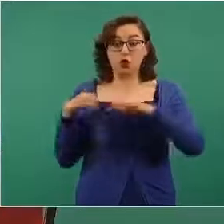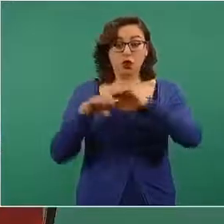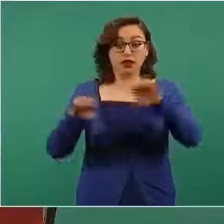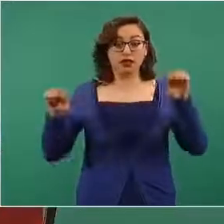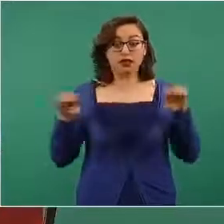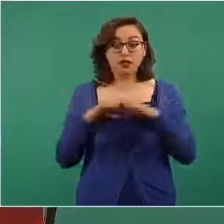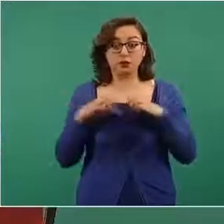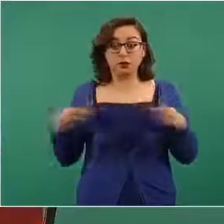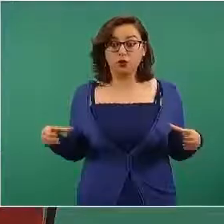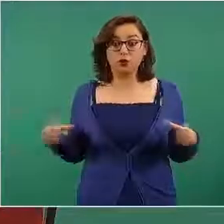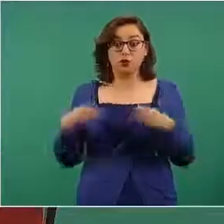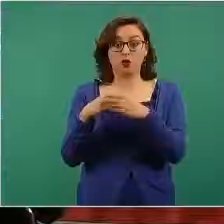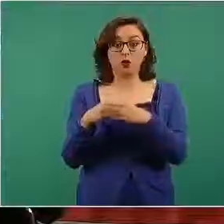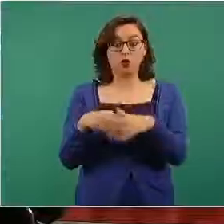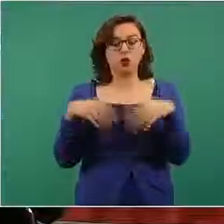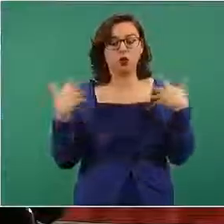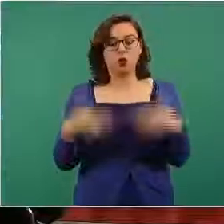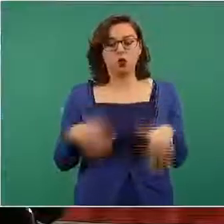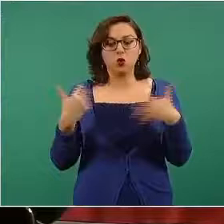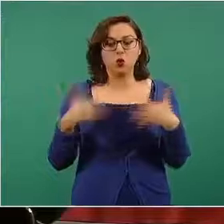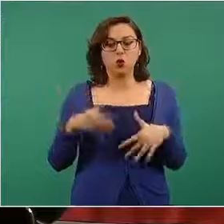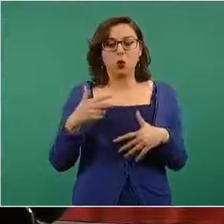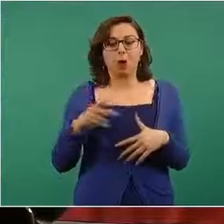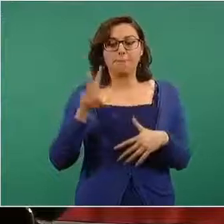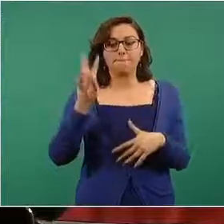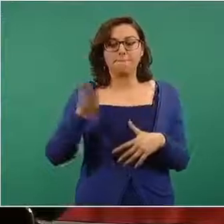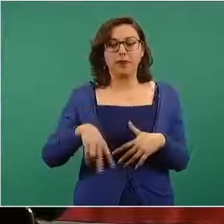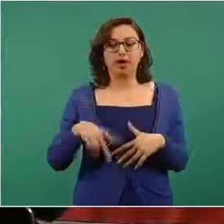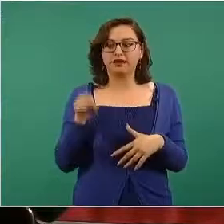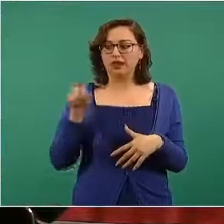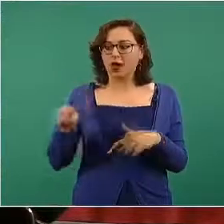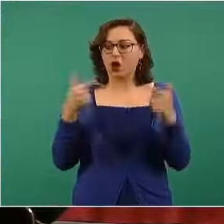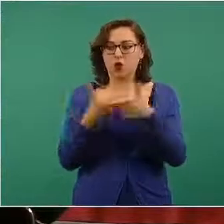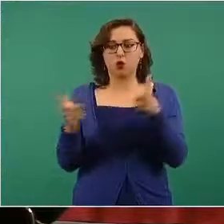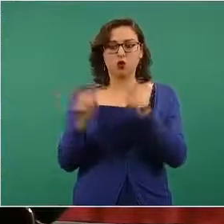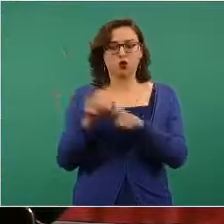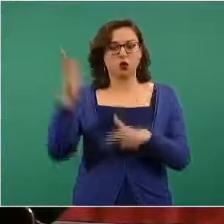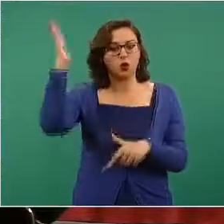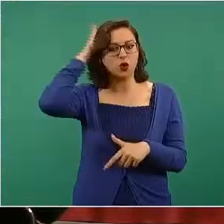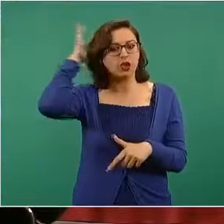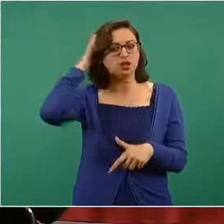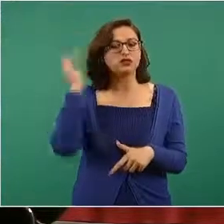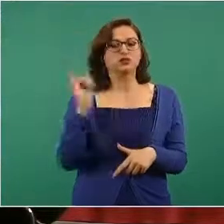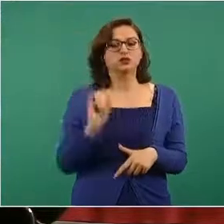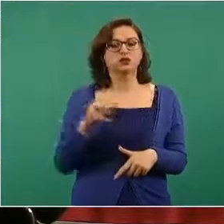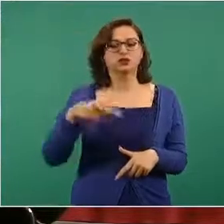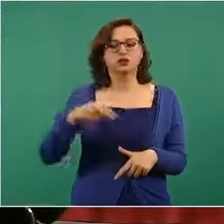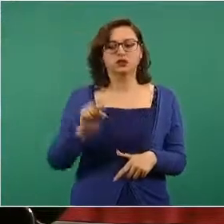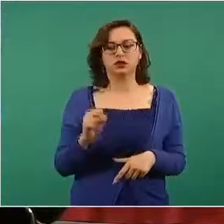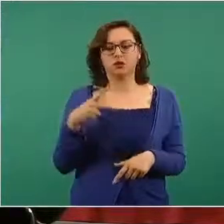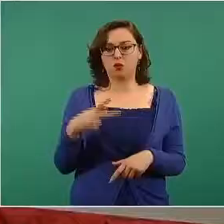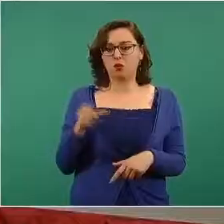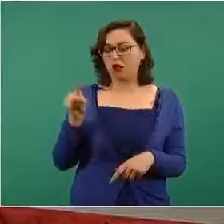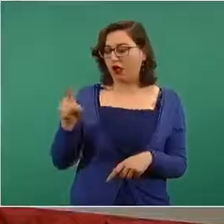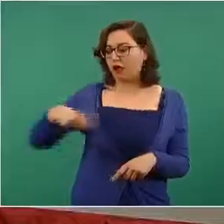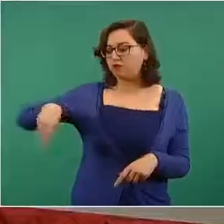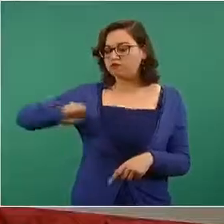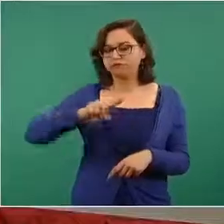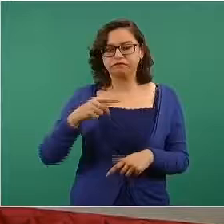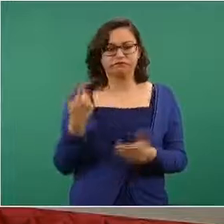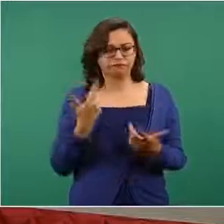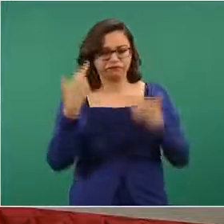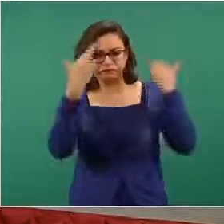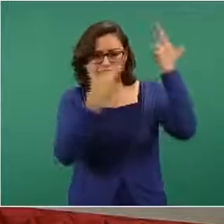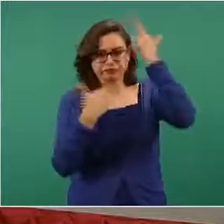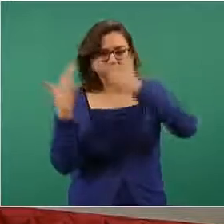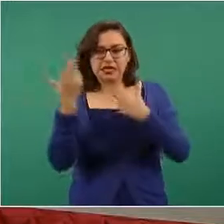por el grupo del Instituto Nacional de Salud Pública que se ha convertido en el grupo que opera mucho del análisis y que en sesiones de